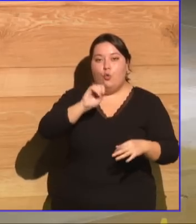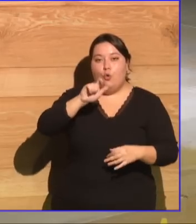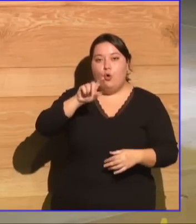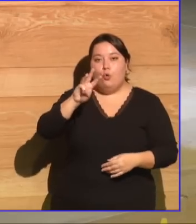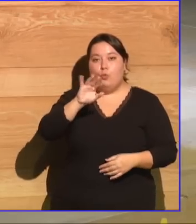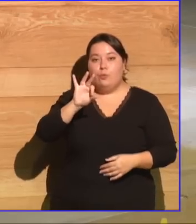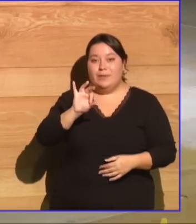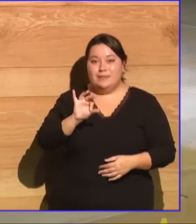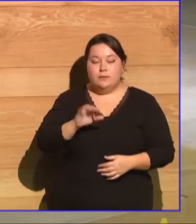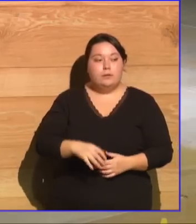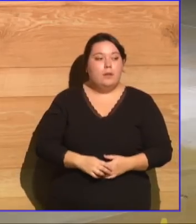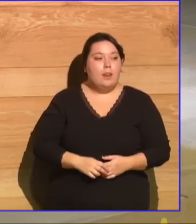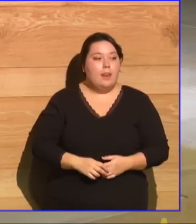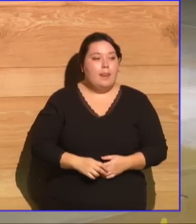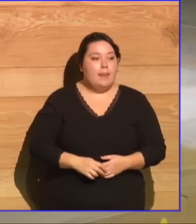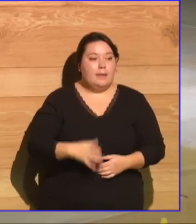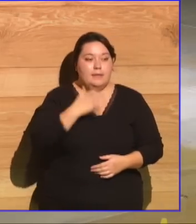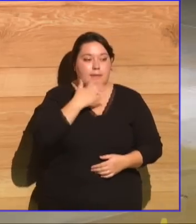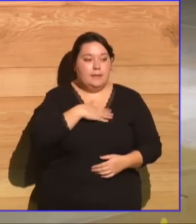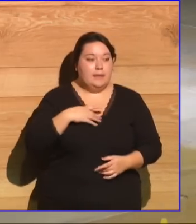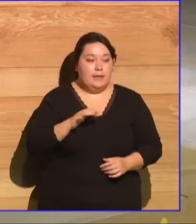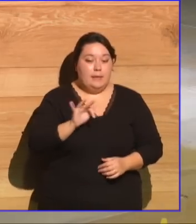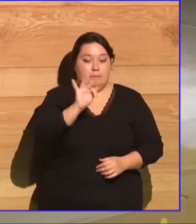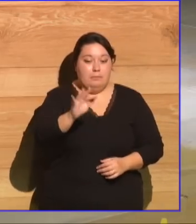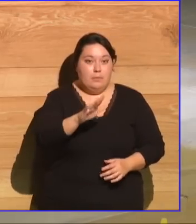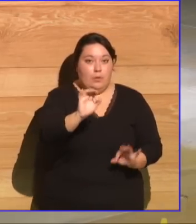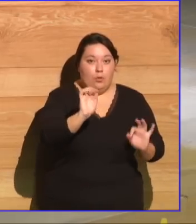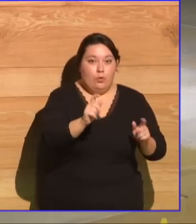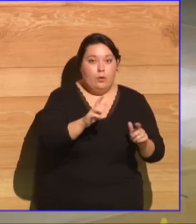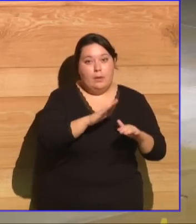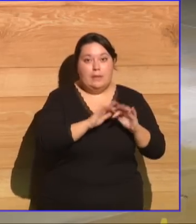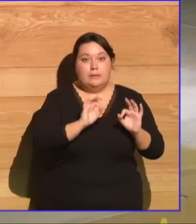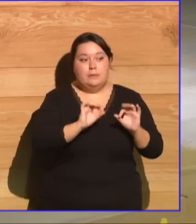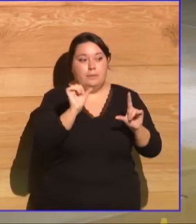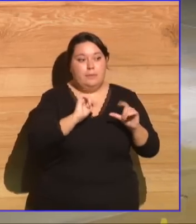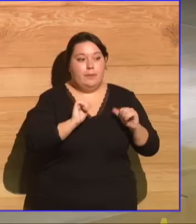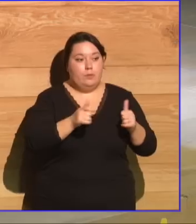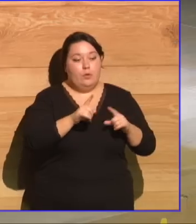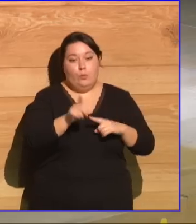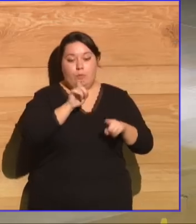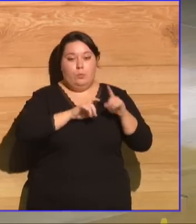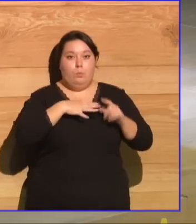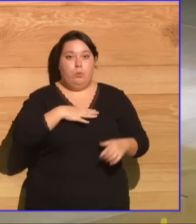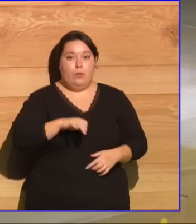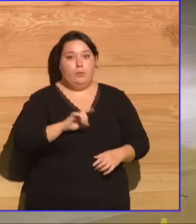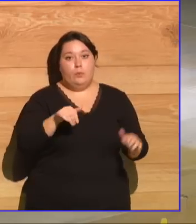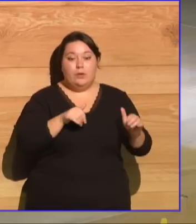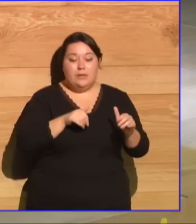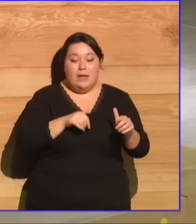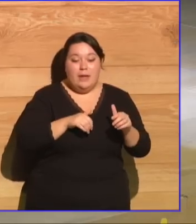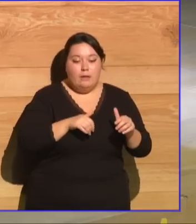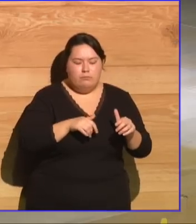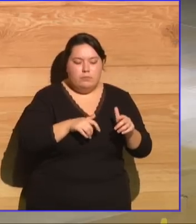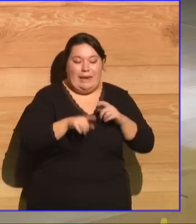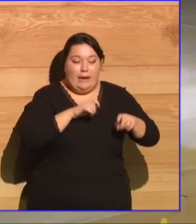No. Si quieres le doy paso y así ya hablamos de Always. Y luego volvemos. Y luego podemos ir volviendo. Regreso al futuro. Y No. luego regreso al